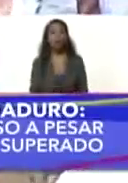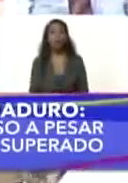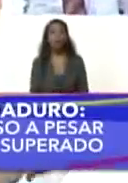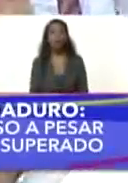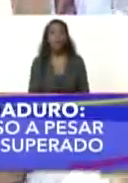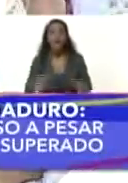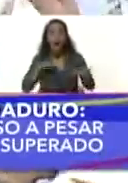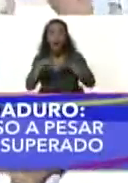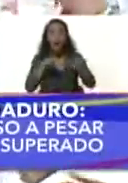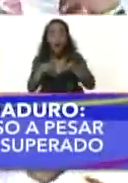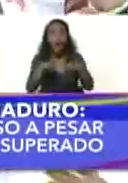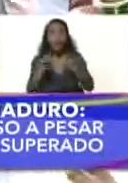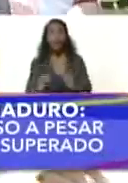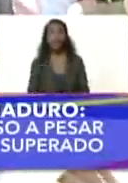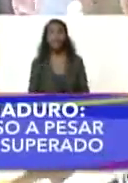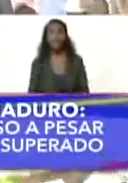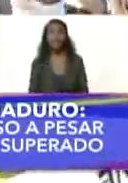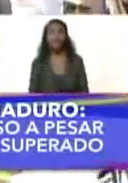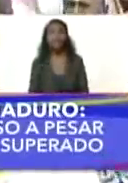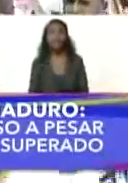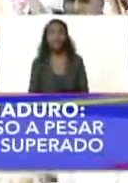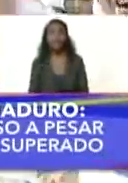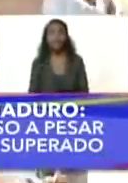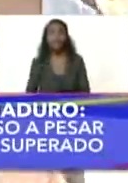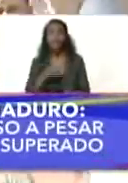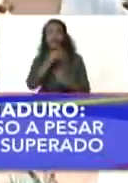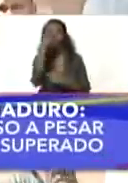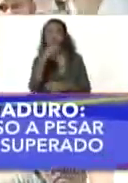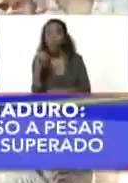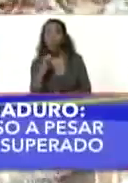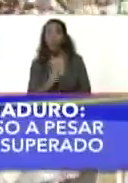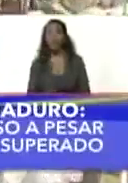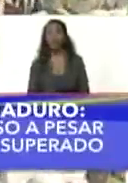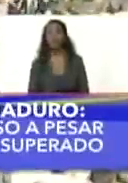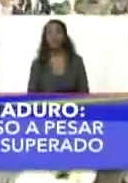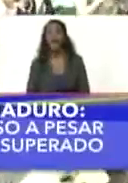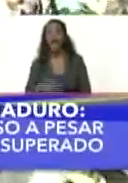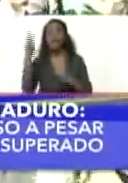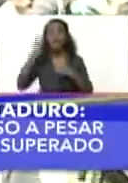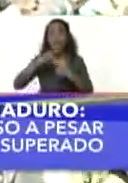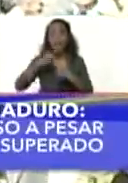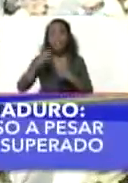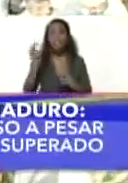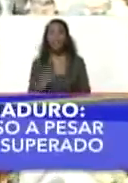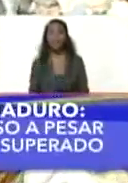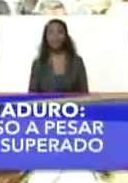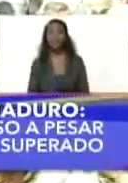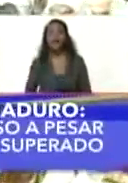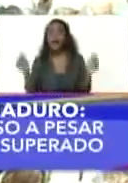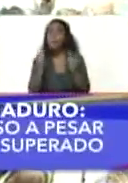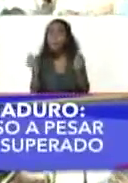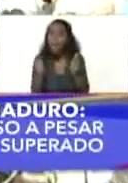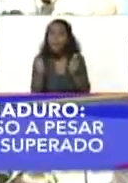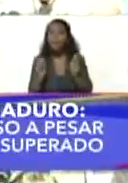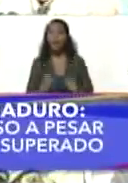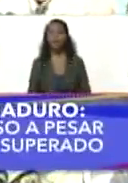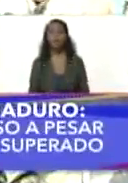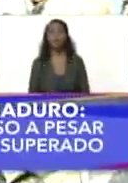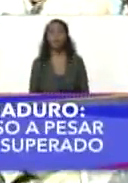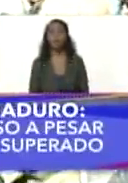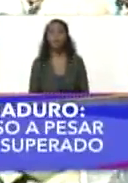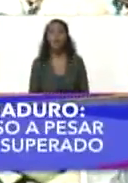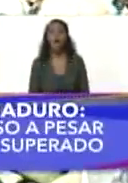a Cojedes, al Zulia, al Táchira, a Mérida,